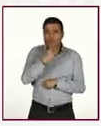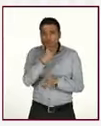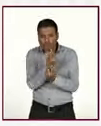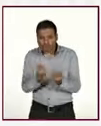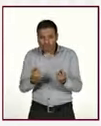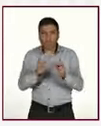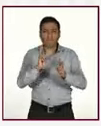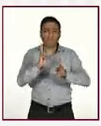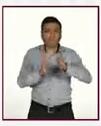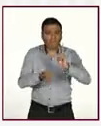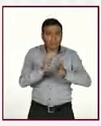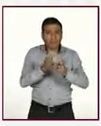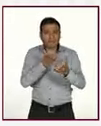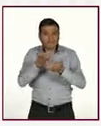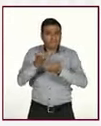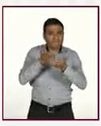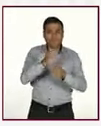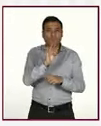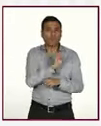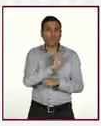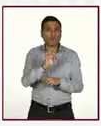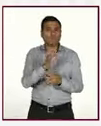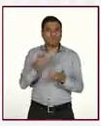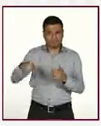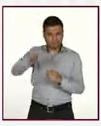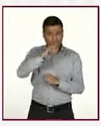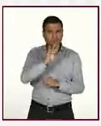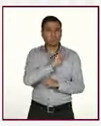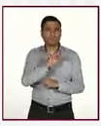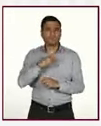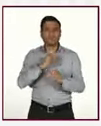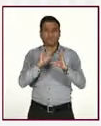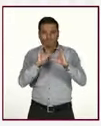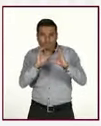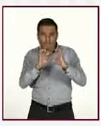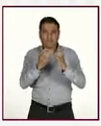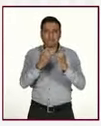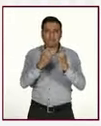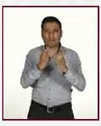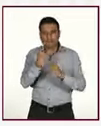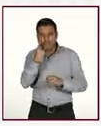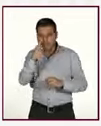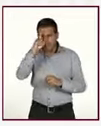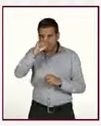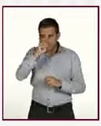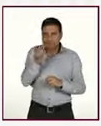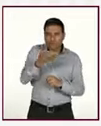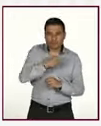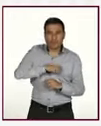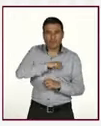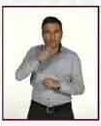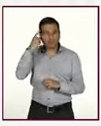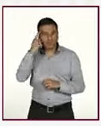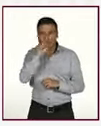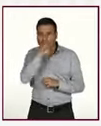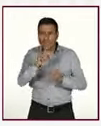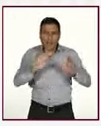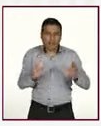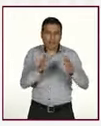estar dando o estar ofreciendo estos cuidados, estos tips del cuidado de la salud, estar promoviendo actividades, etc.